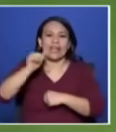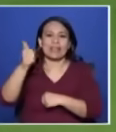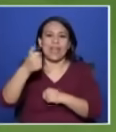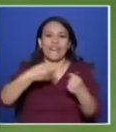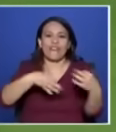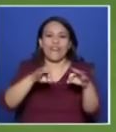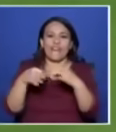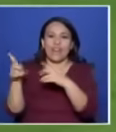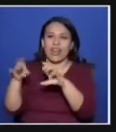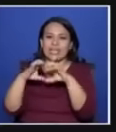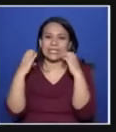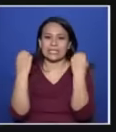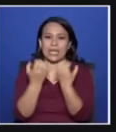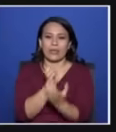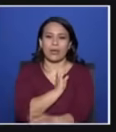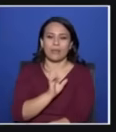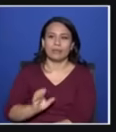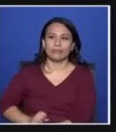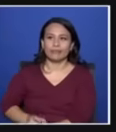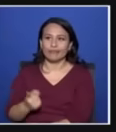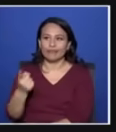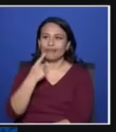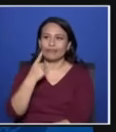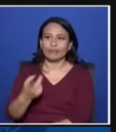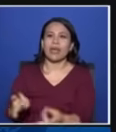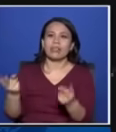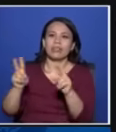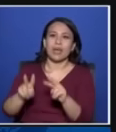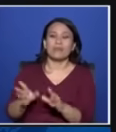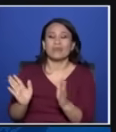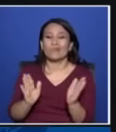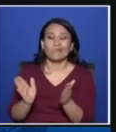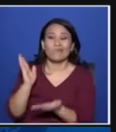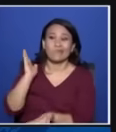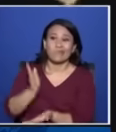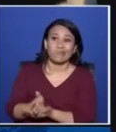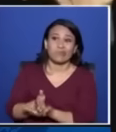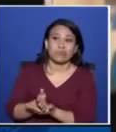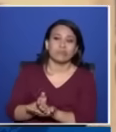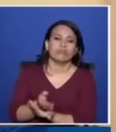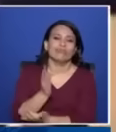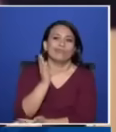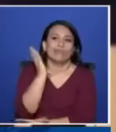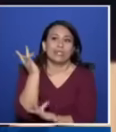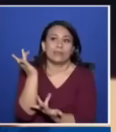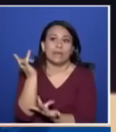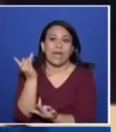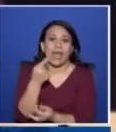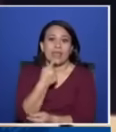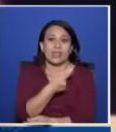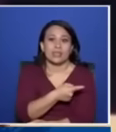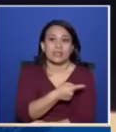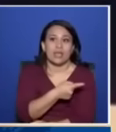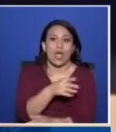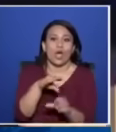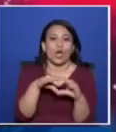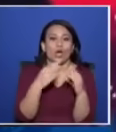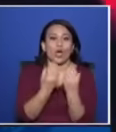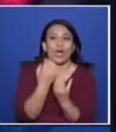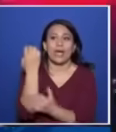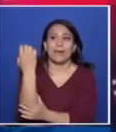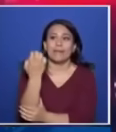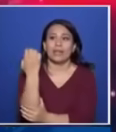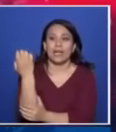Estadio Capuel. Televistazo conoció que el evento también está en riesgo. El club permanece a la espera de la decisión del COE, aunque